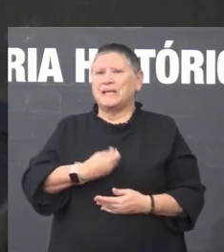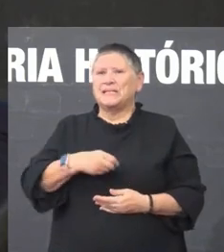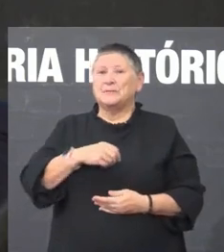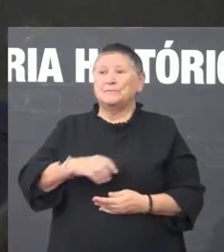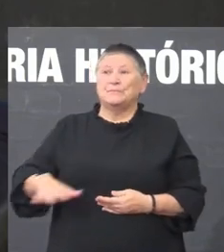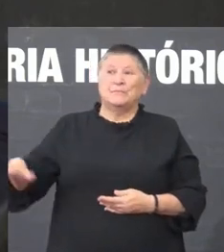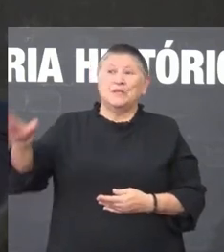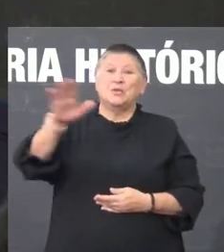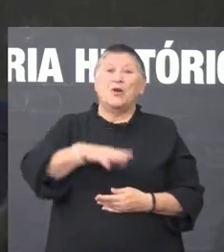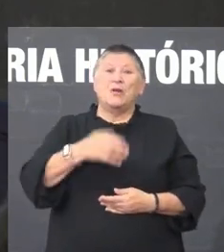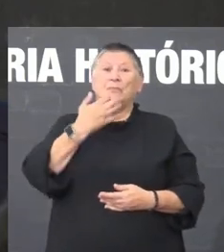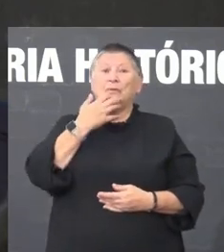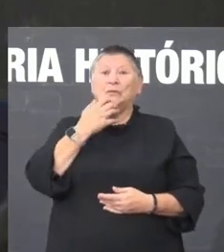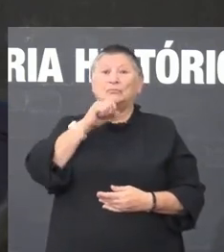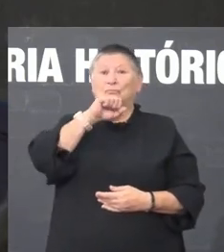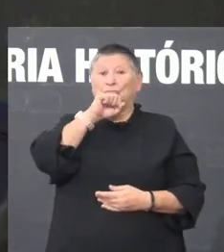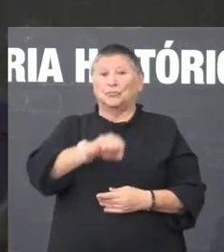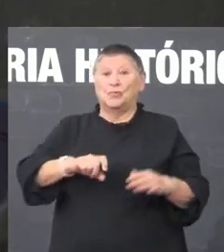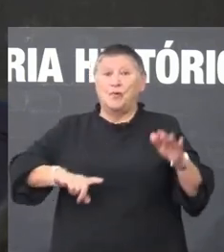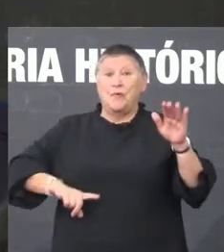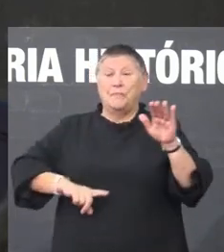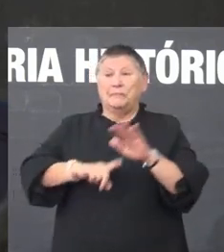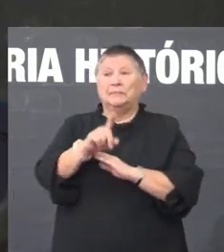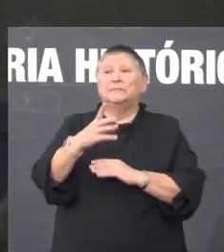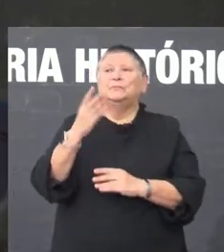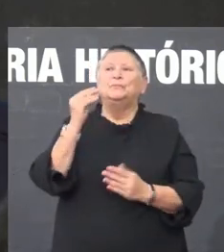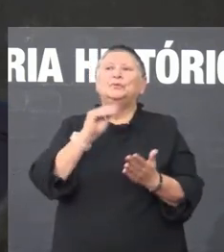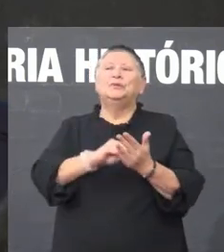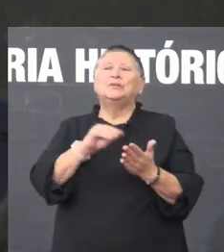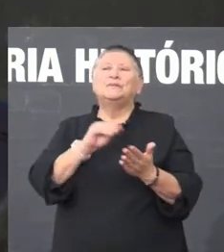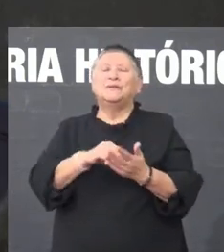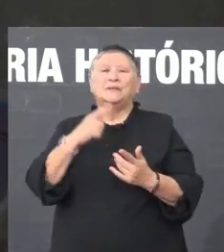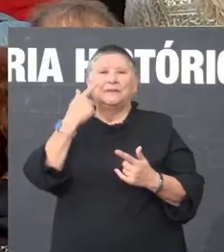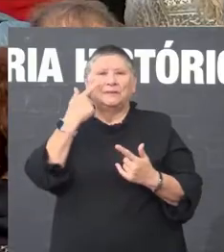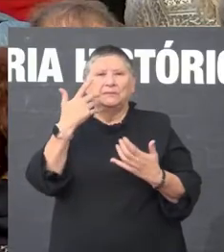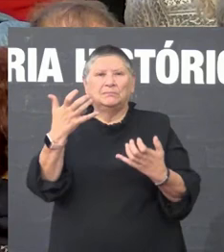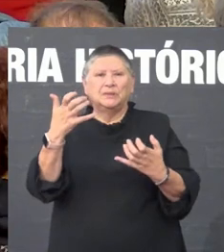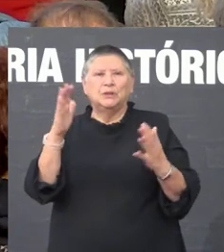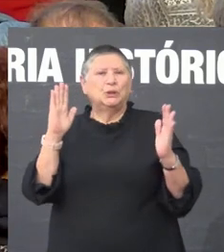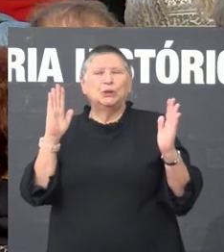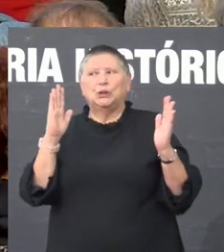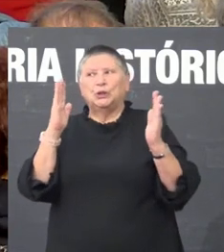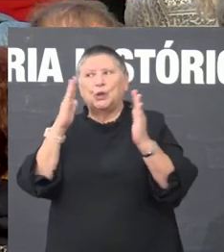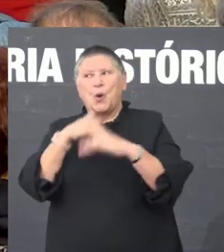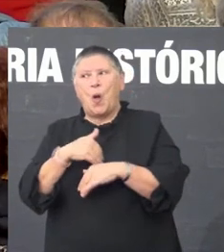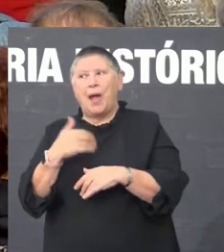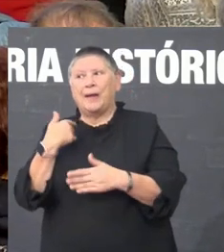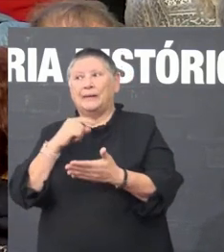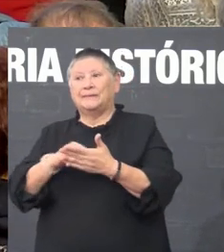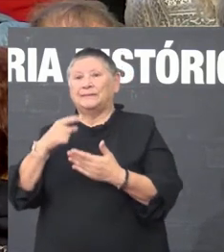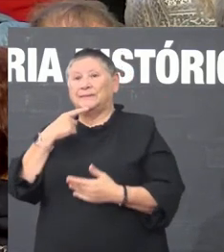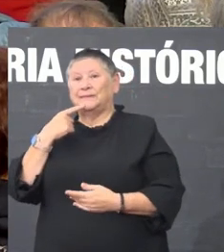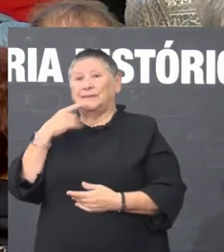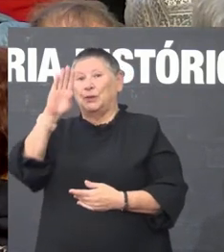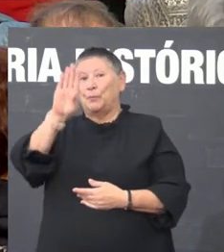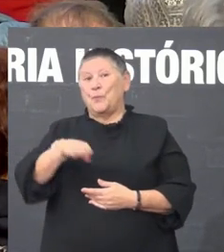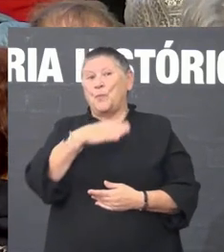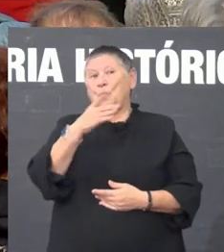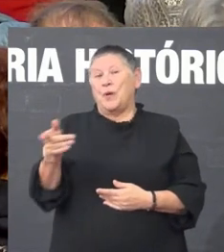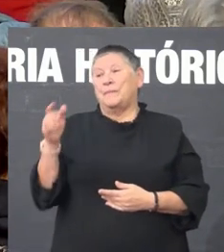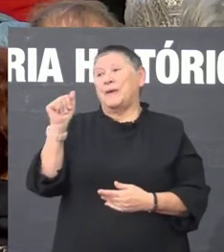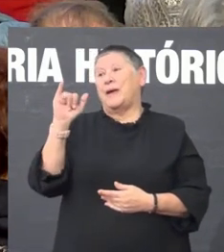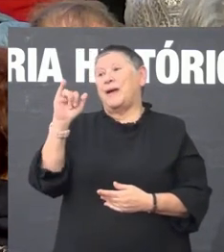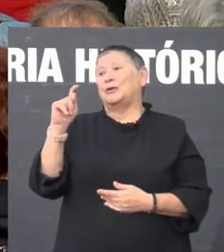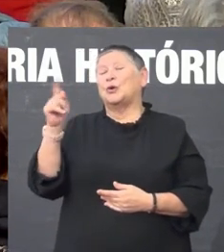progresista, muchas veces no existe, y yo lo contaba ahora con aquel poema Aitor,